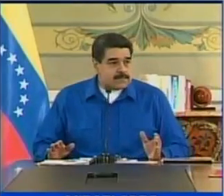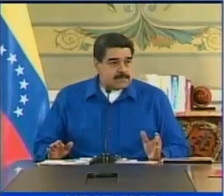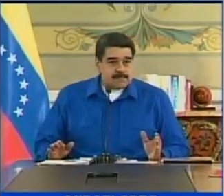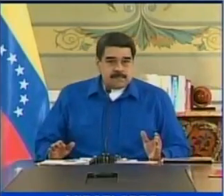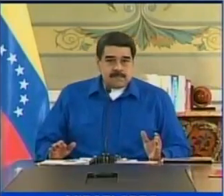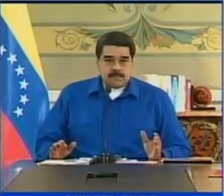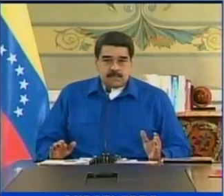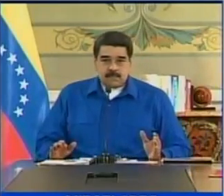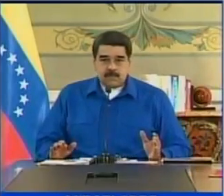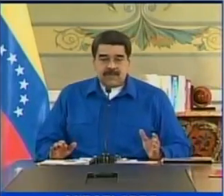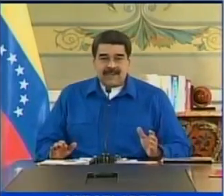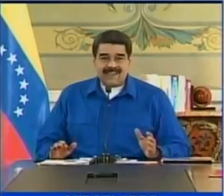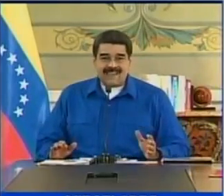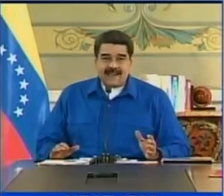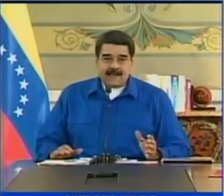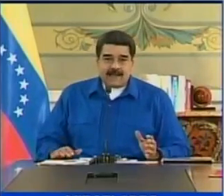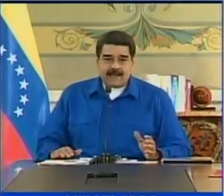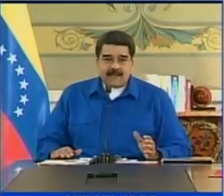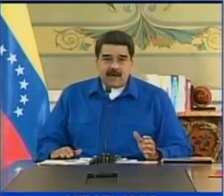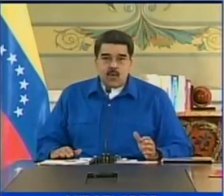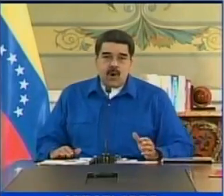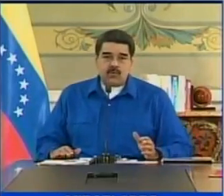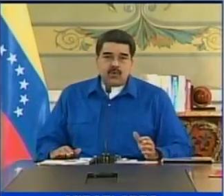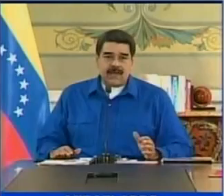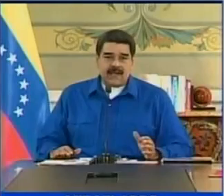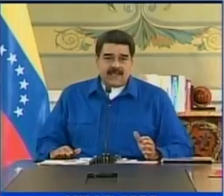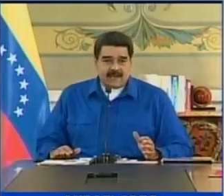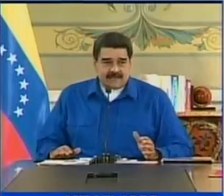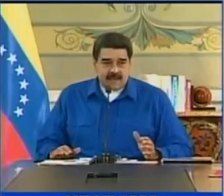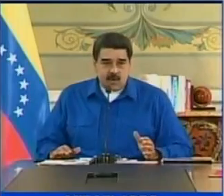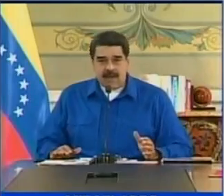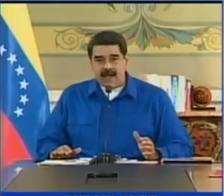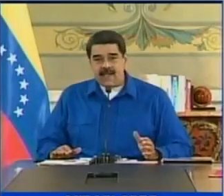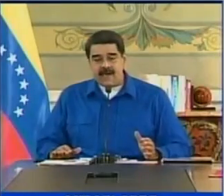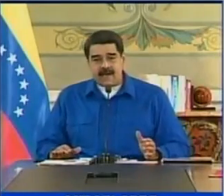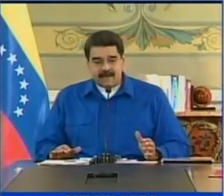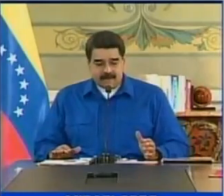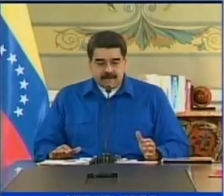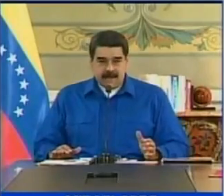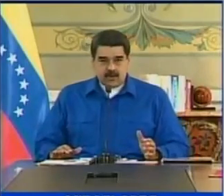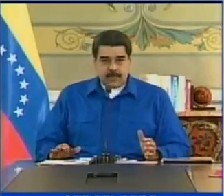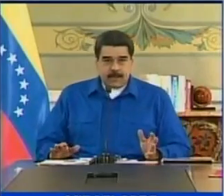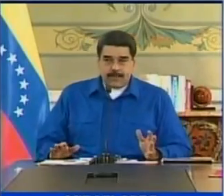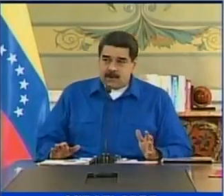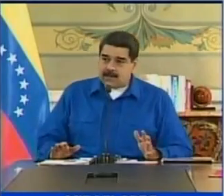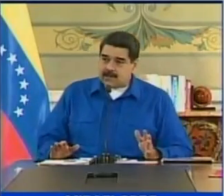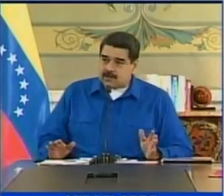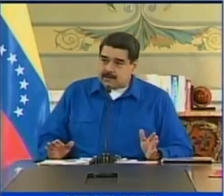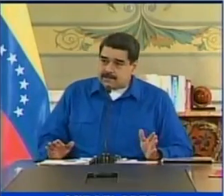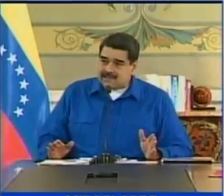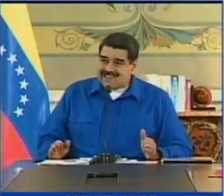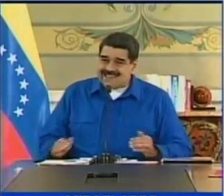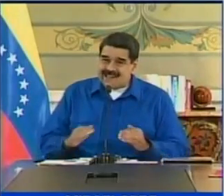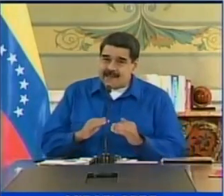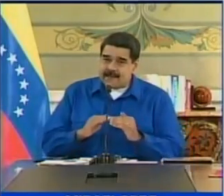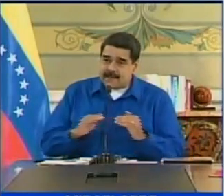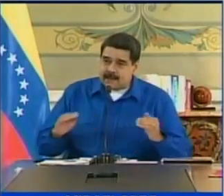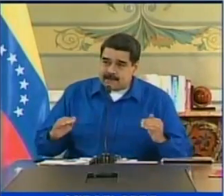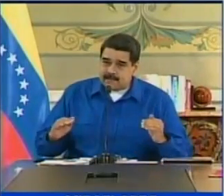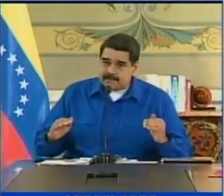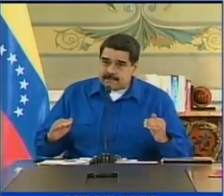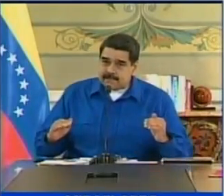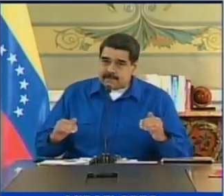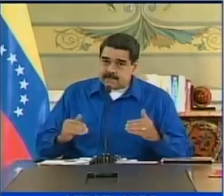ellos. No traten de engañarse o autoengañarse o engañar a sus propios electores. Esa es la